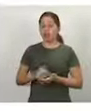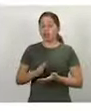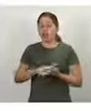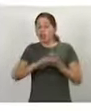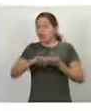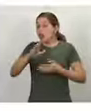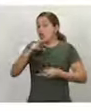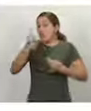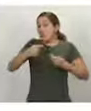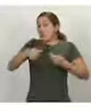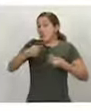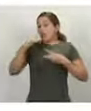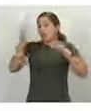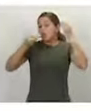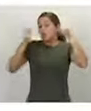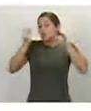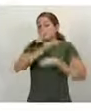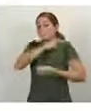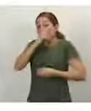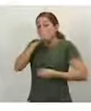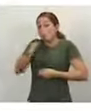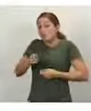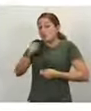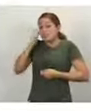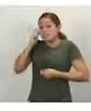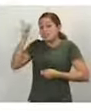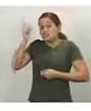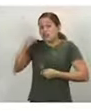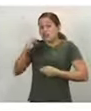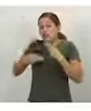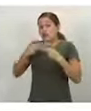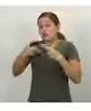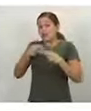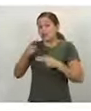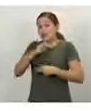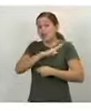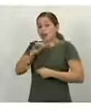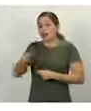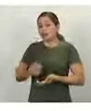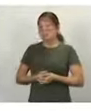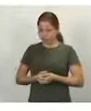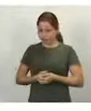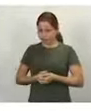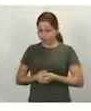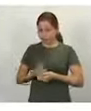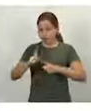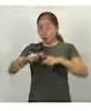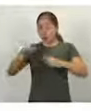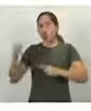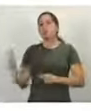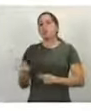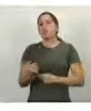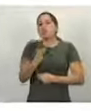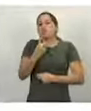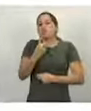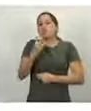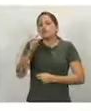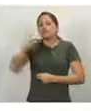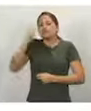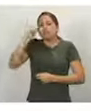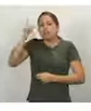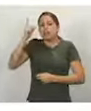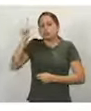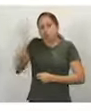preocuparse de que lo acusen de ser autor intelectual de la revolución, porque el único autor intelectual del asalto